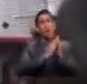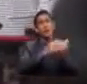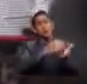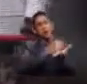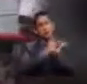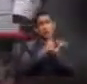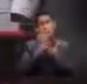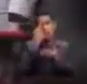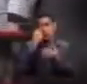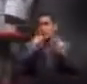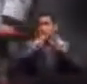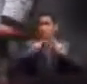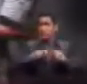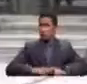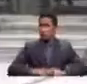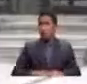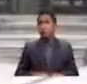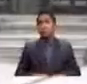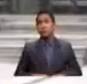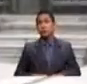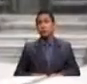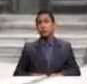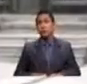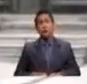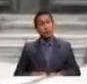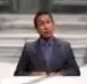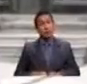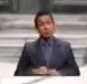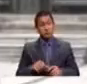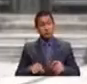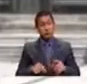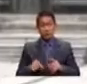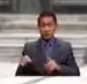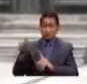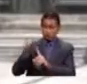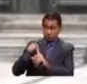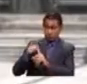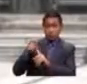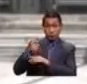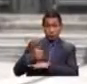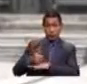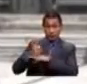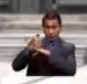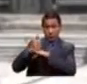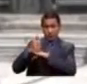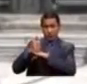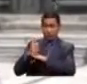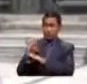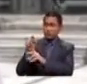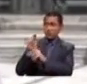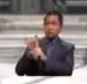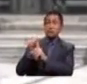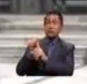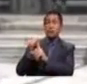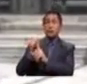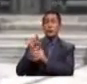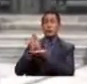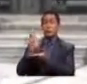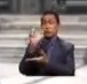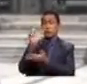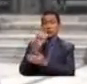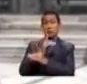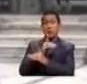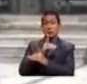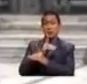información describe que él supuestamente utilizó ese carnet de discapacidad para adquirir un bote valorado en